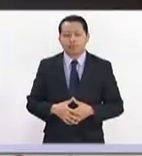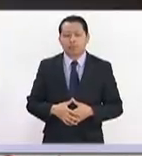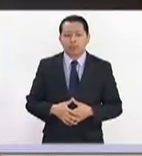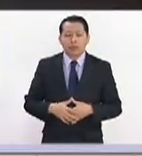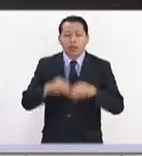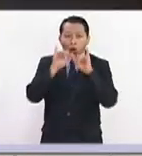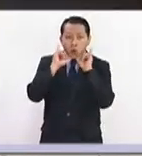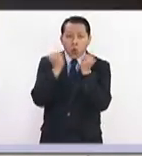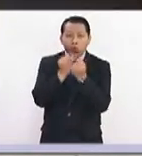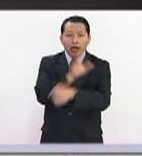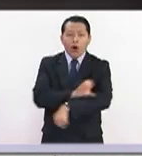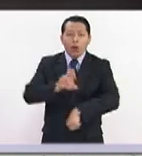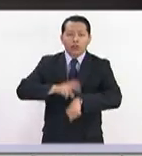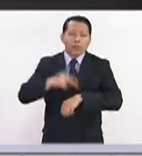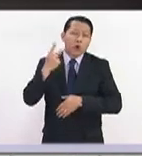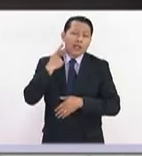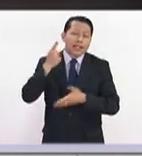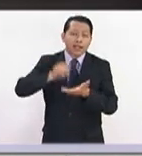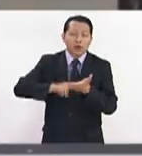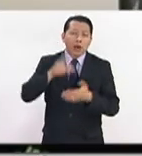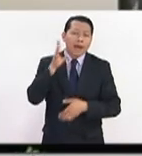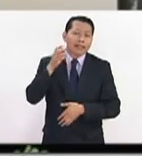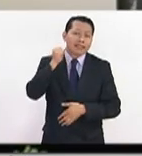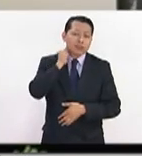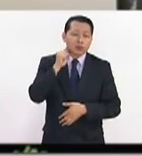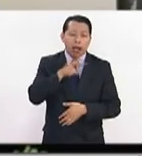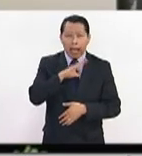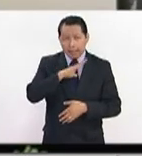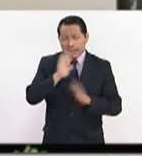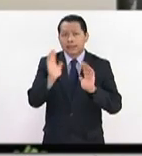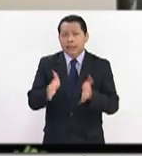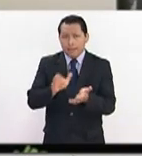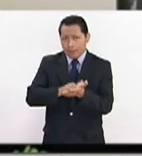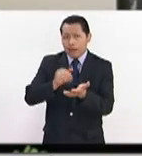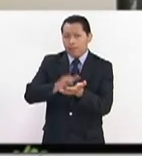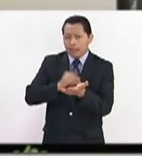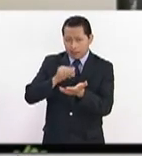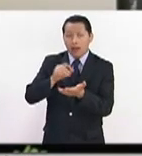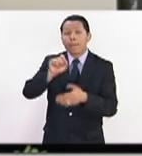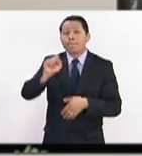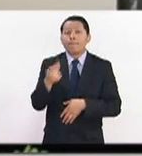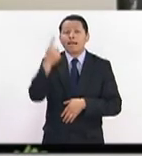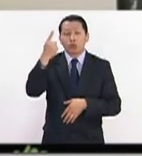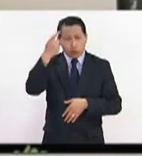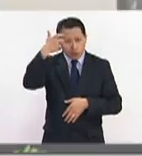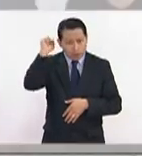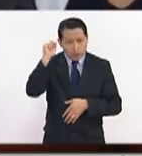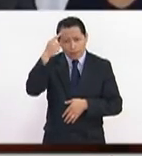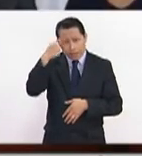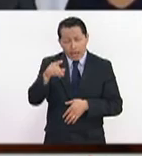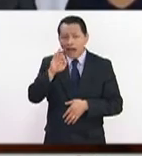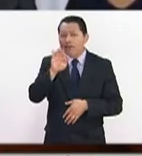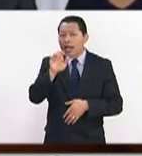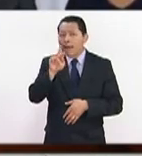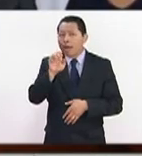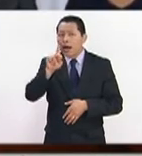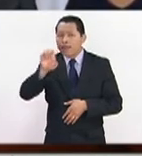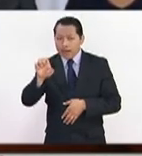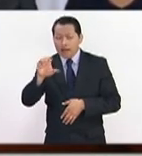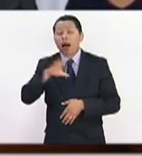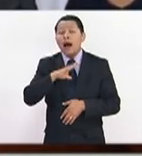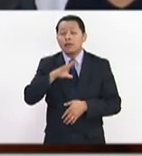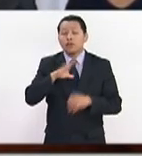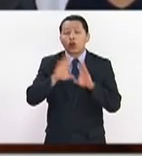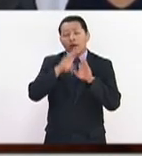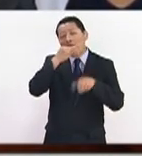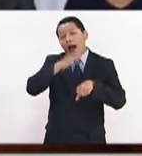La Junta de Coordinación Política de la Cámara de Senadores recibió la documentación de 21 aspirantes al cargo de titular de la FEPADE. Esto de acuerdo con